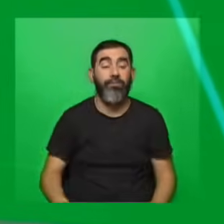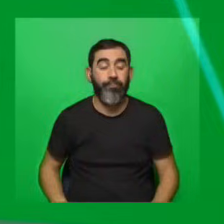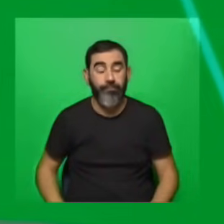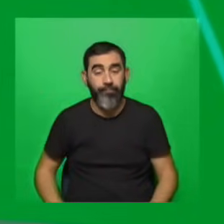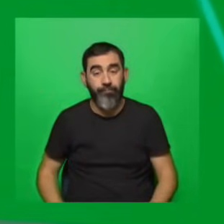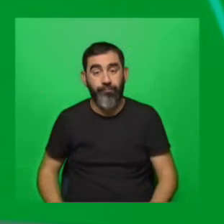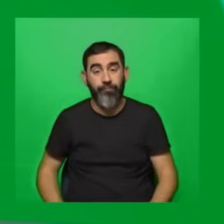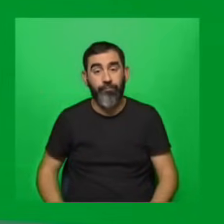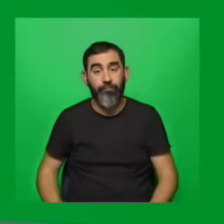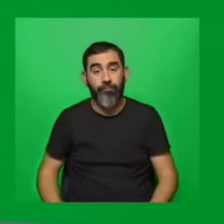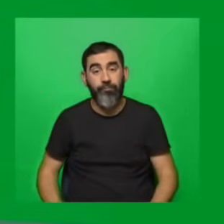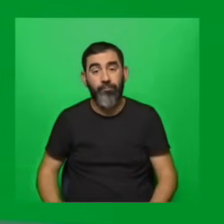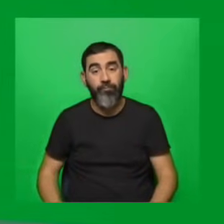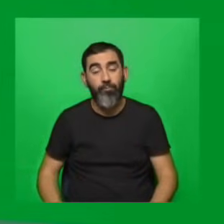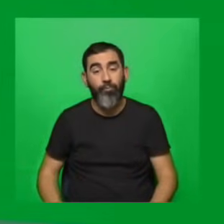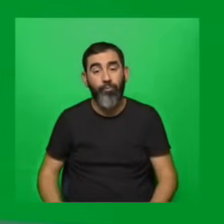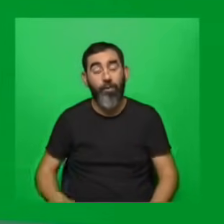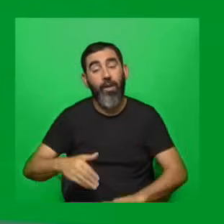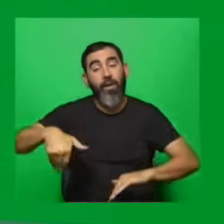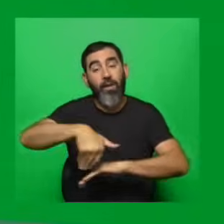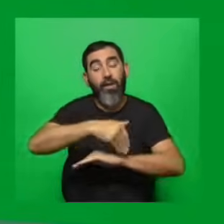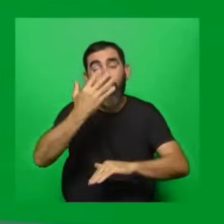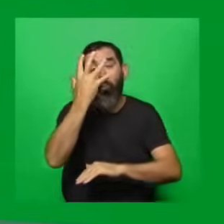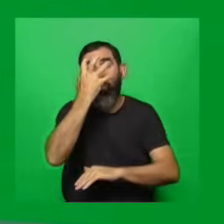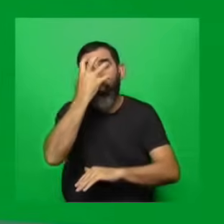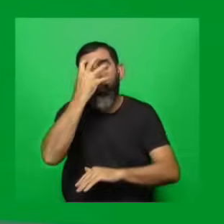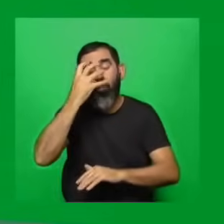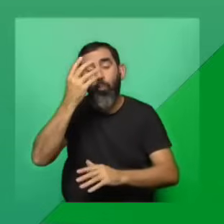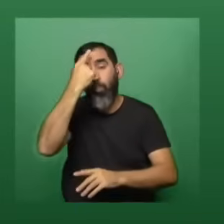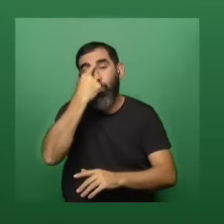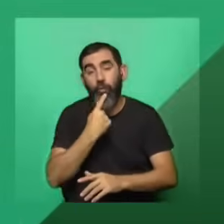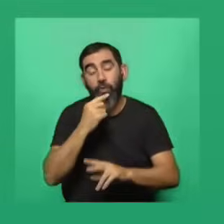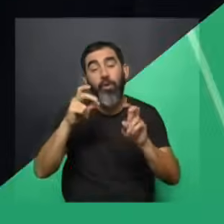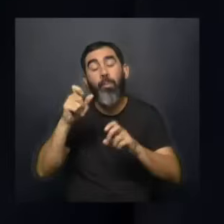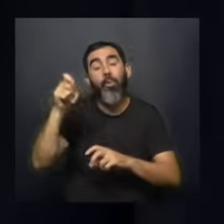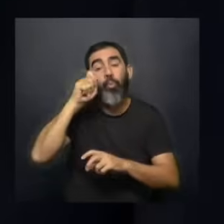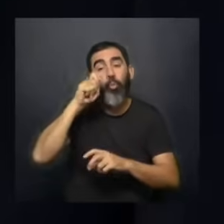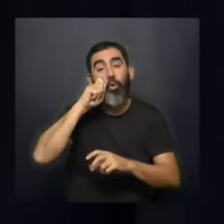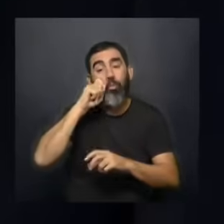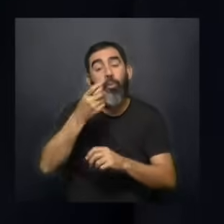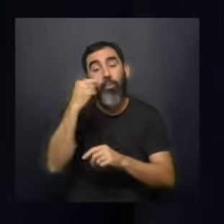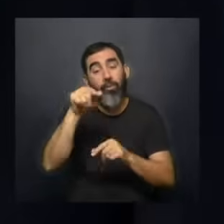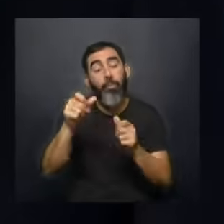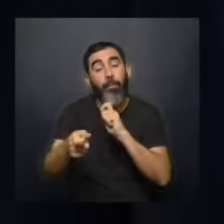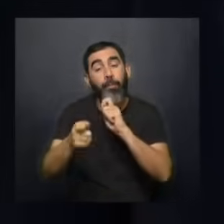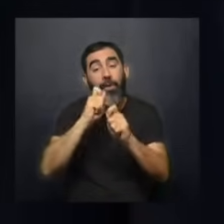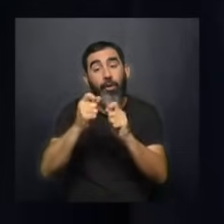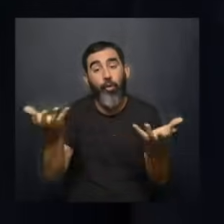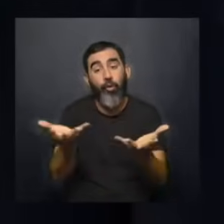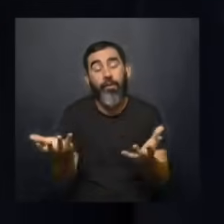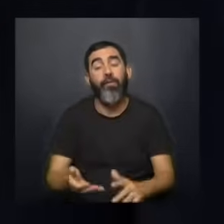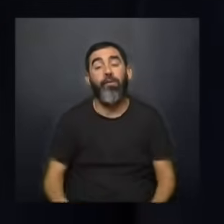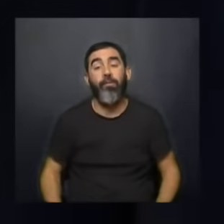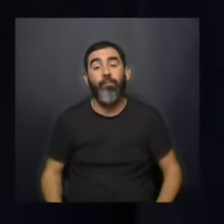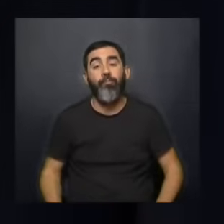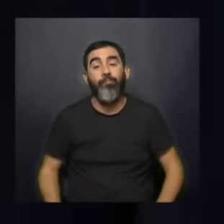gallega. Vamos a salir de estudios, nos vamos al Museo de Carnaval. Hay novedades en materia de turismo, por eso recibimos a nuestro periodista Eduardo Delgado. Buen mediodía,